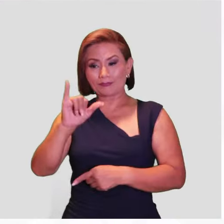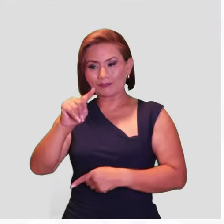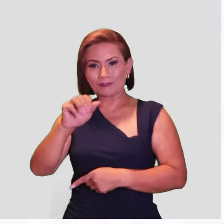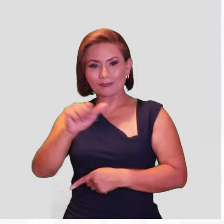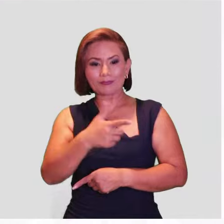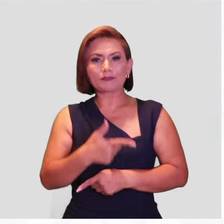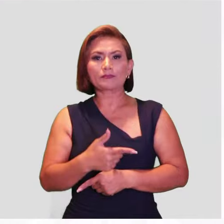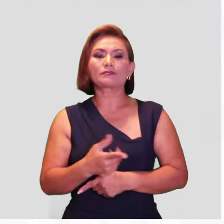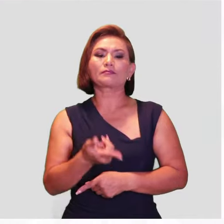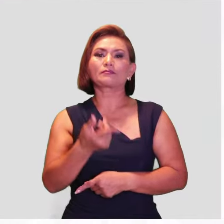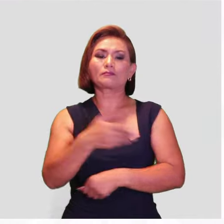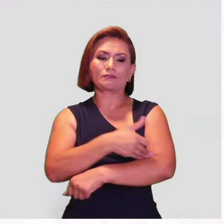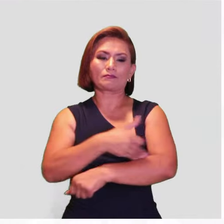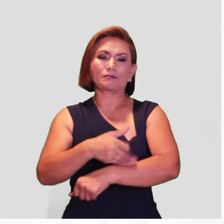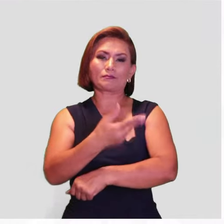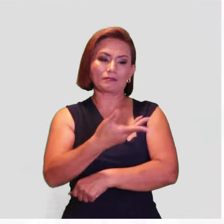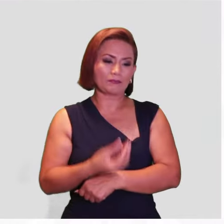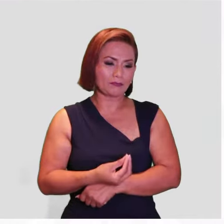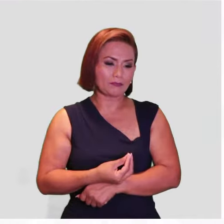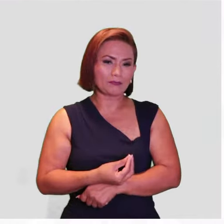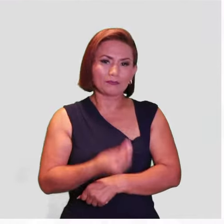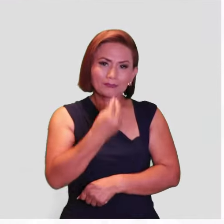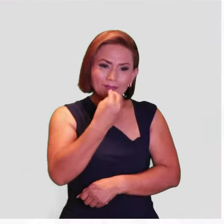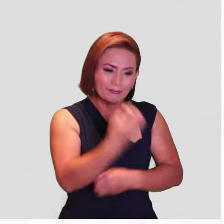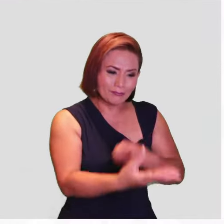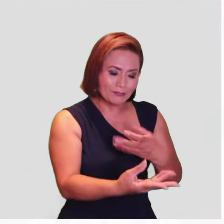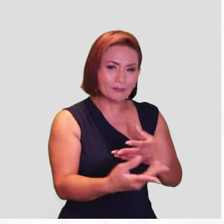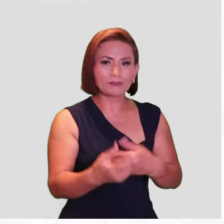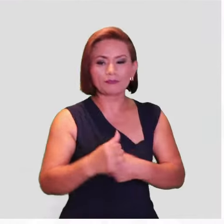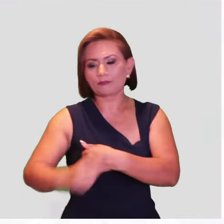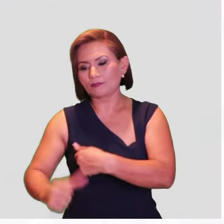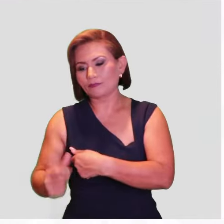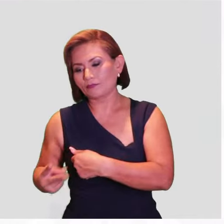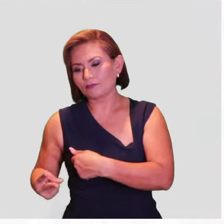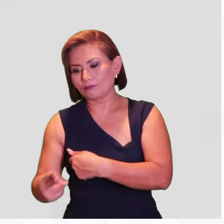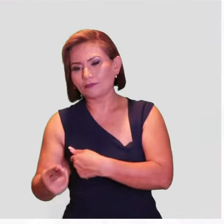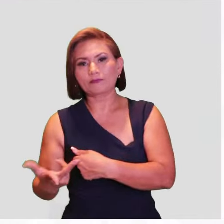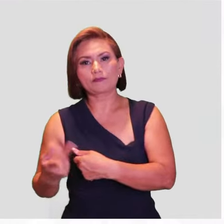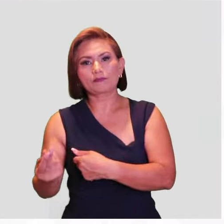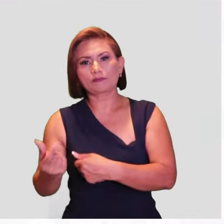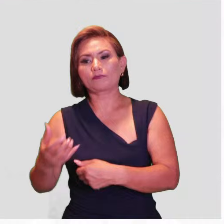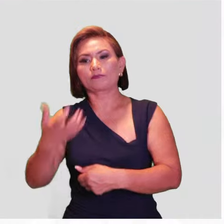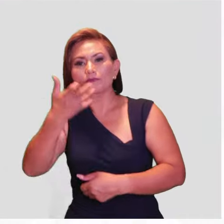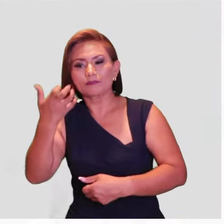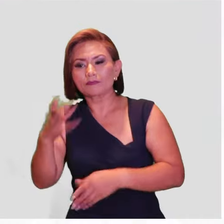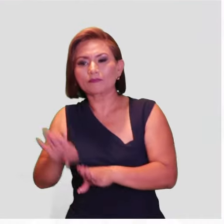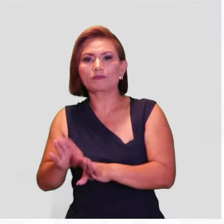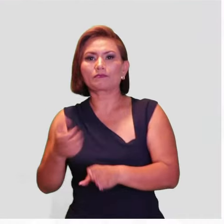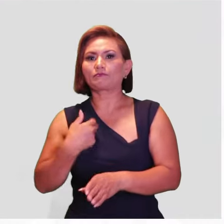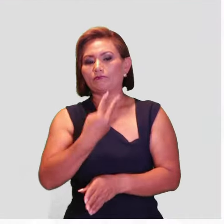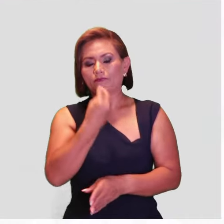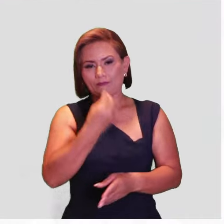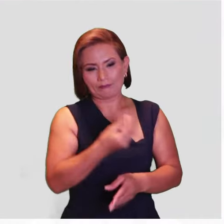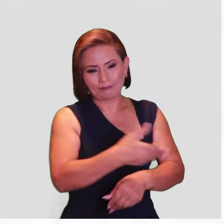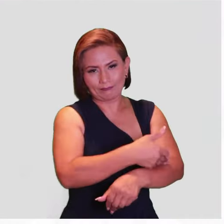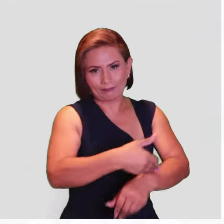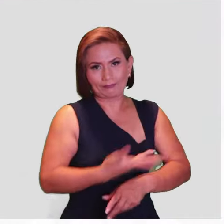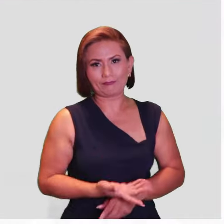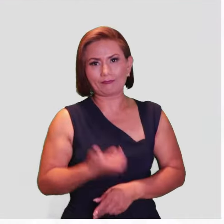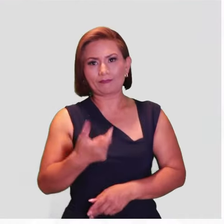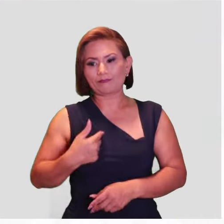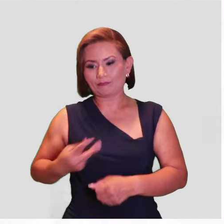dar de comer a sus familias que gastar en esterilizar a sus mascotas, por lo cual este implica no nada más el gasto